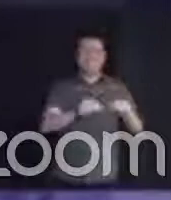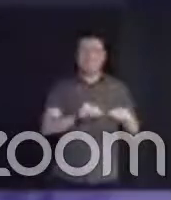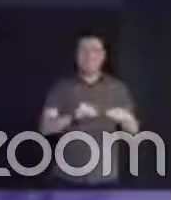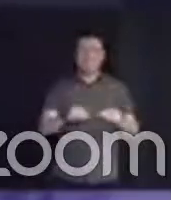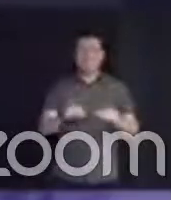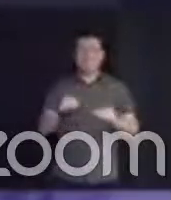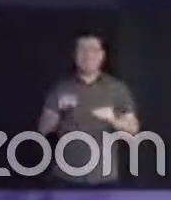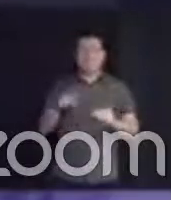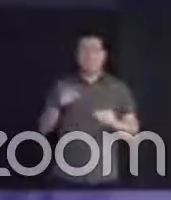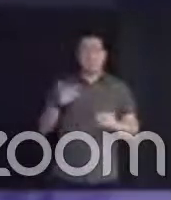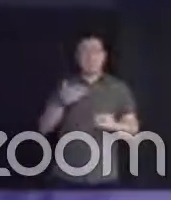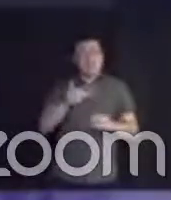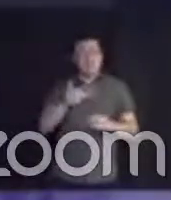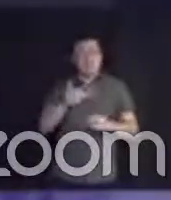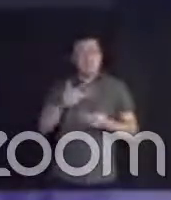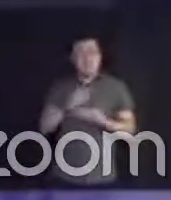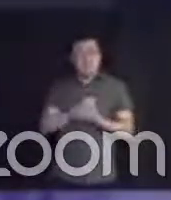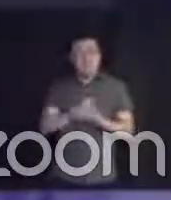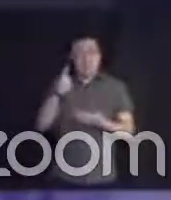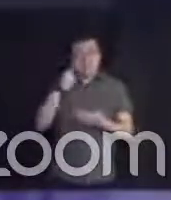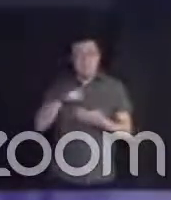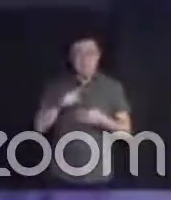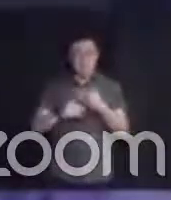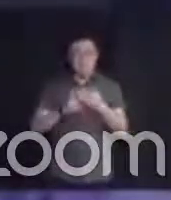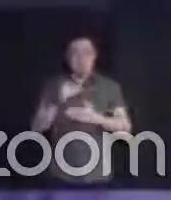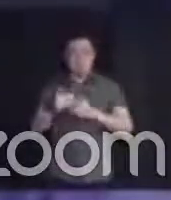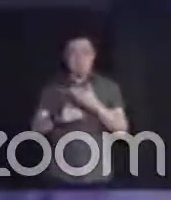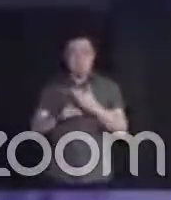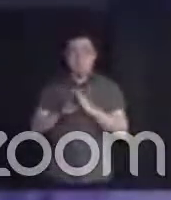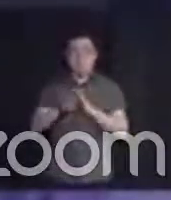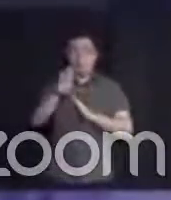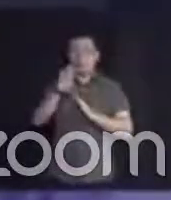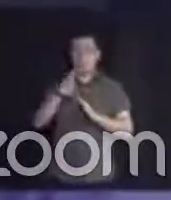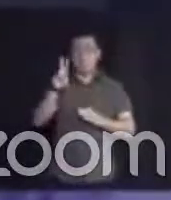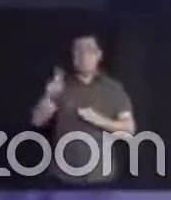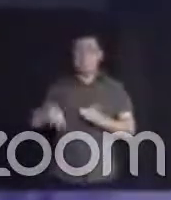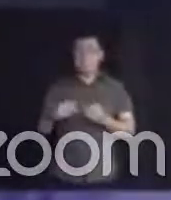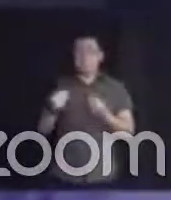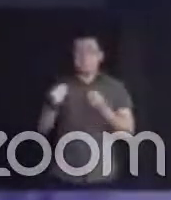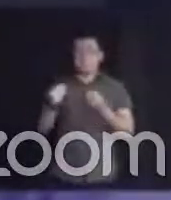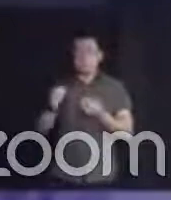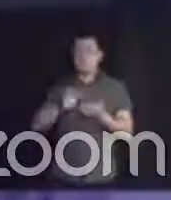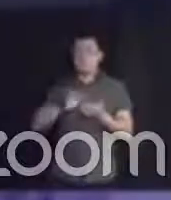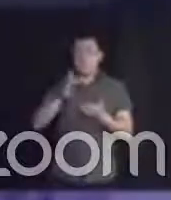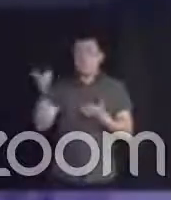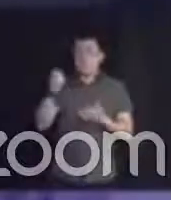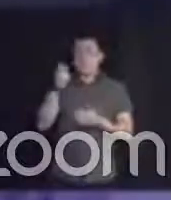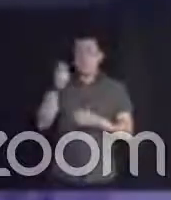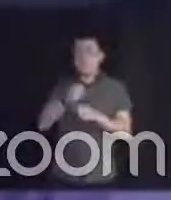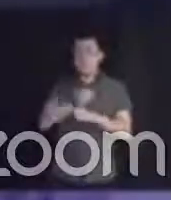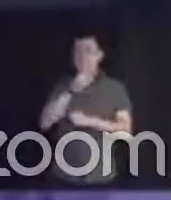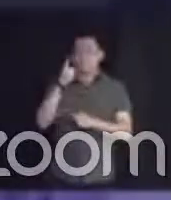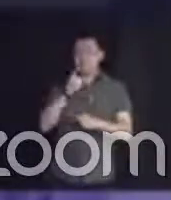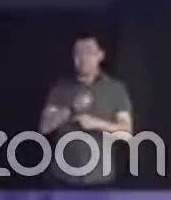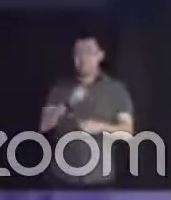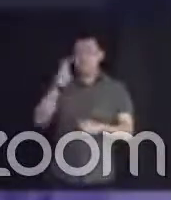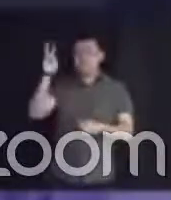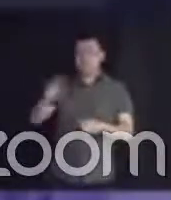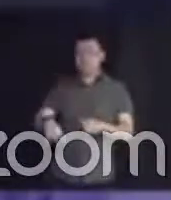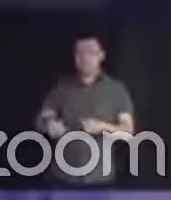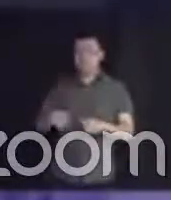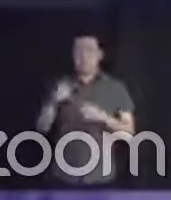y teniendo ganas de salir adelante. Y gracias de veras que me dieron esta oportunidad, que me